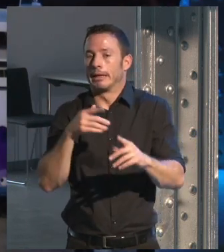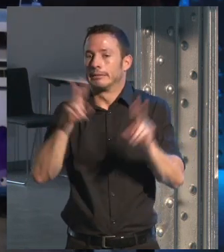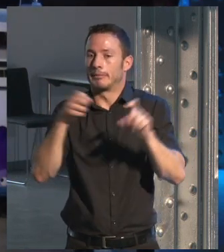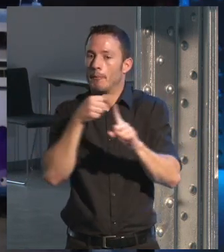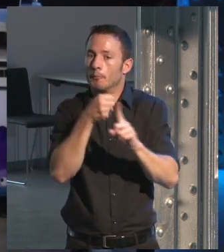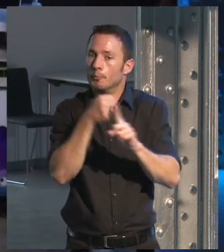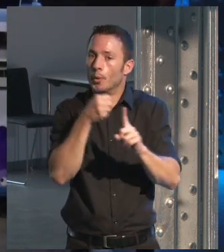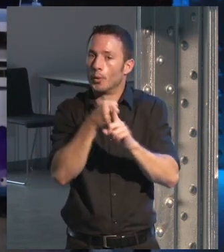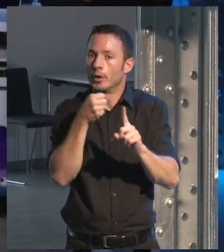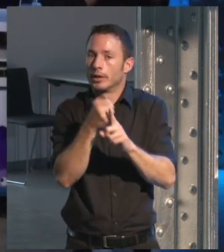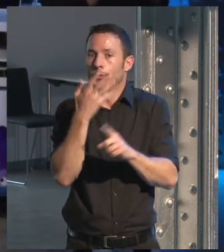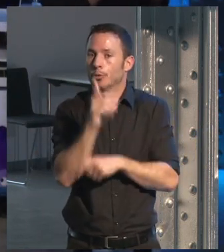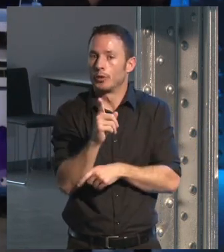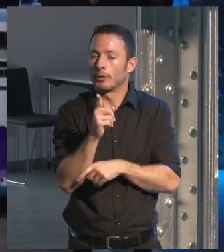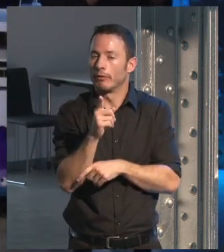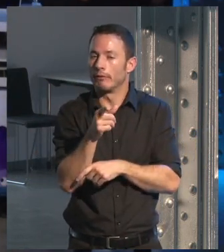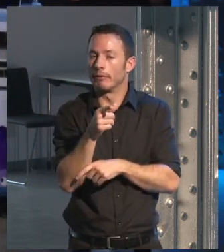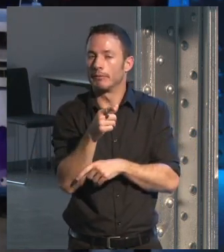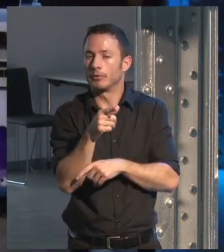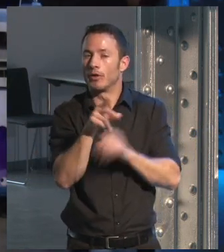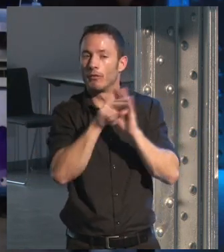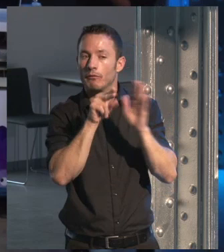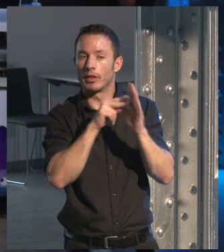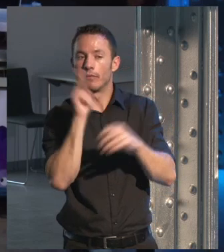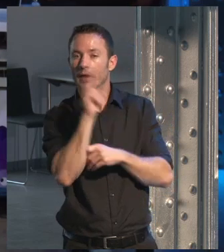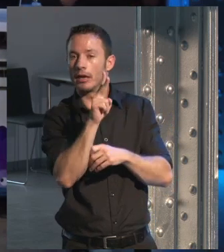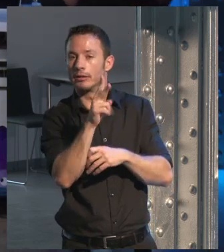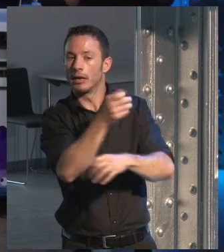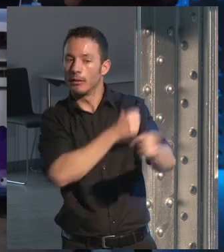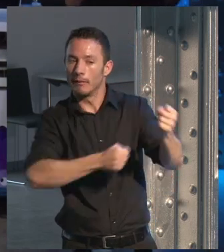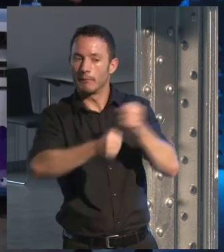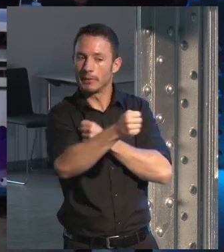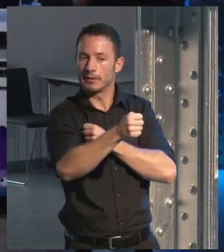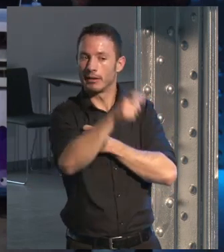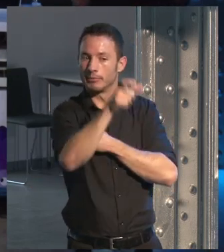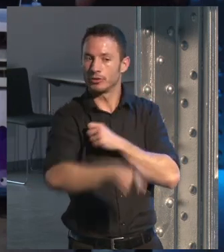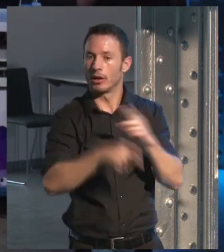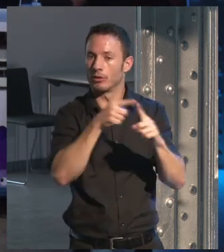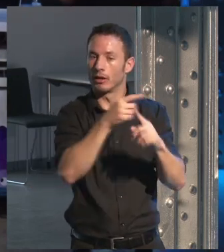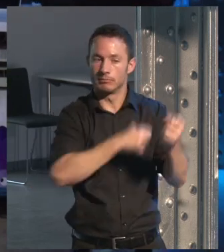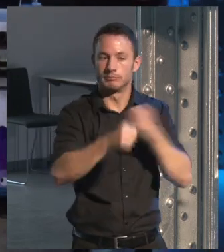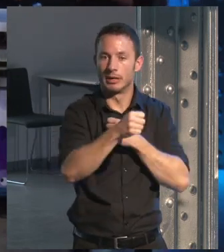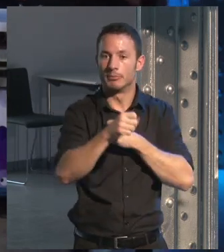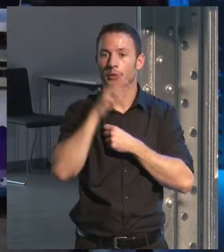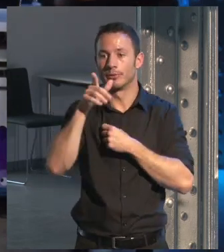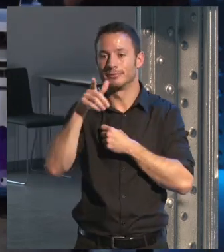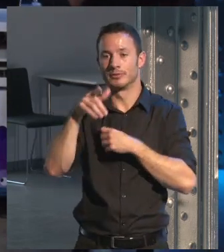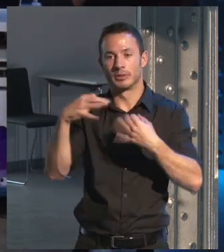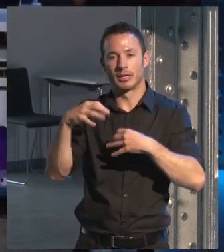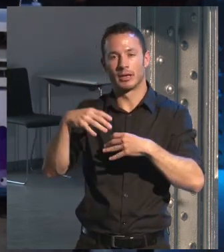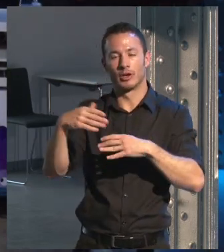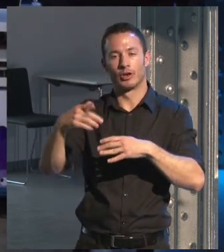al ver el vídeo empatizan con la niña que está siendo acosada en lugar de hacerlo con el acosador, que es el proceso natural que hemos seguido todos. Empatizar con el